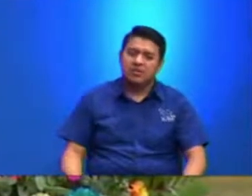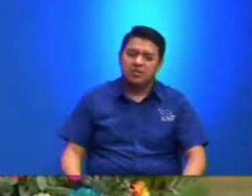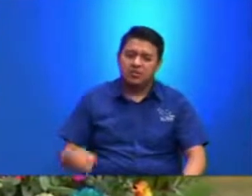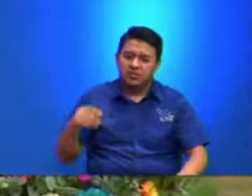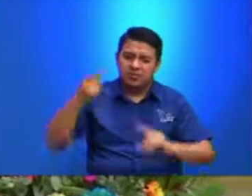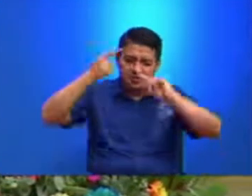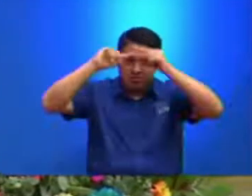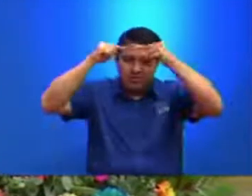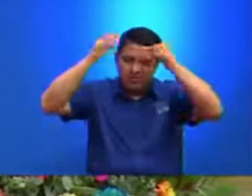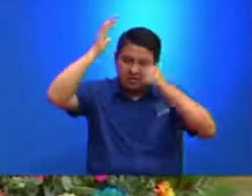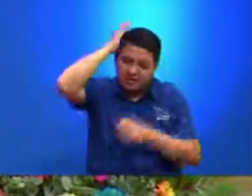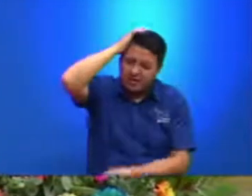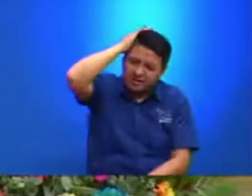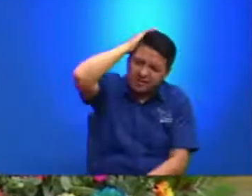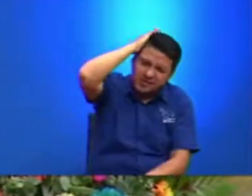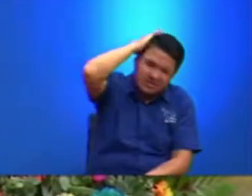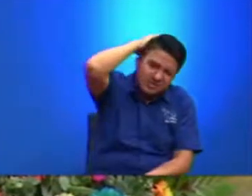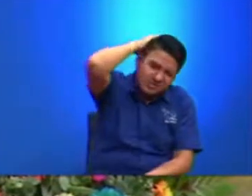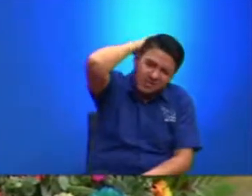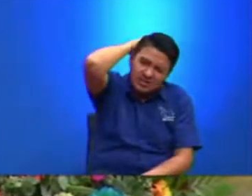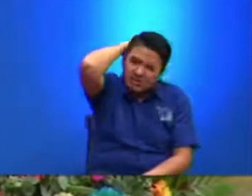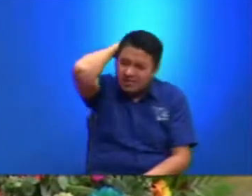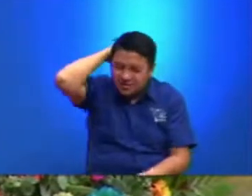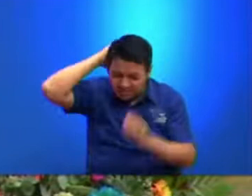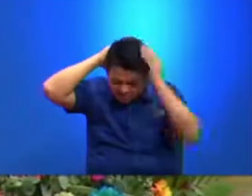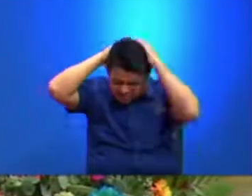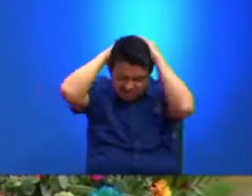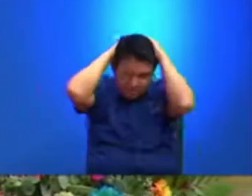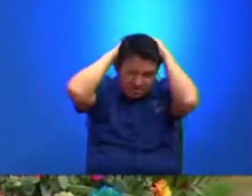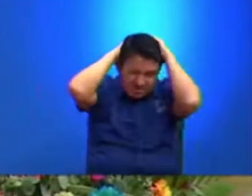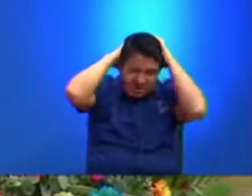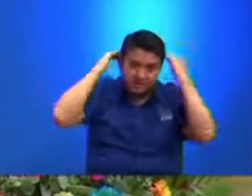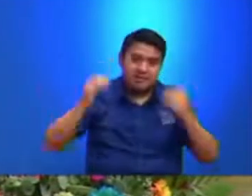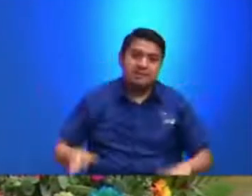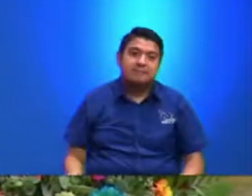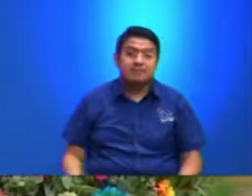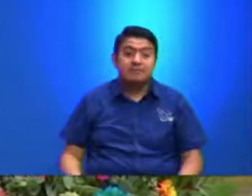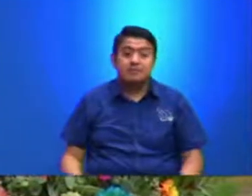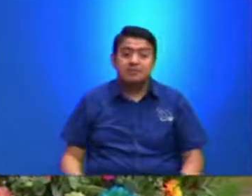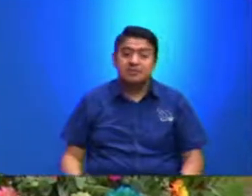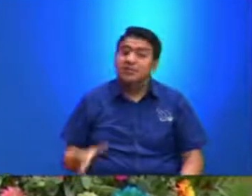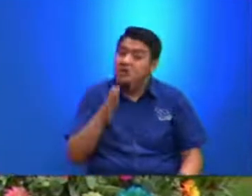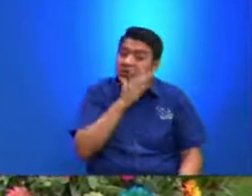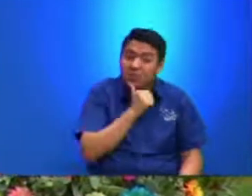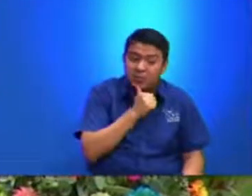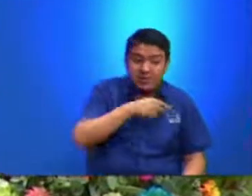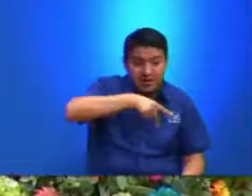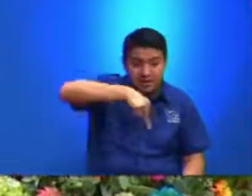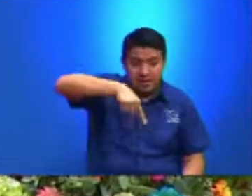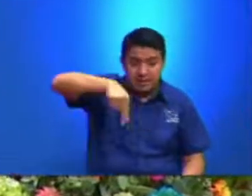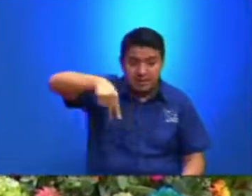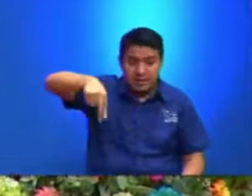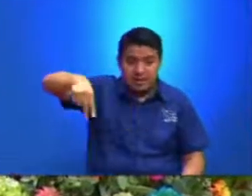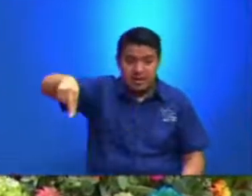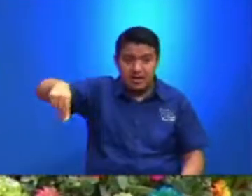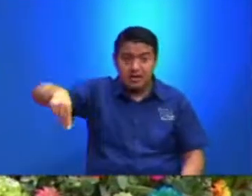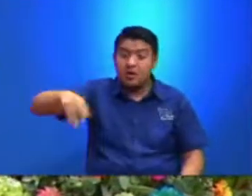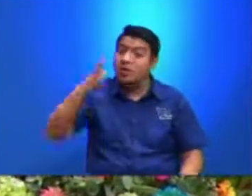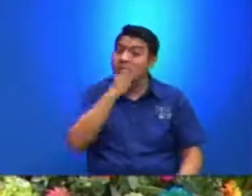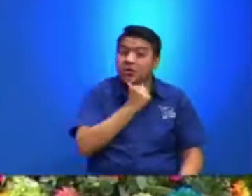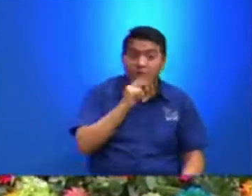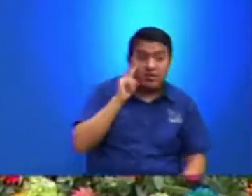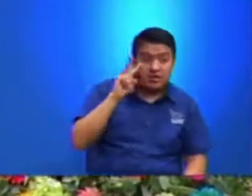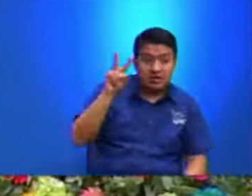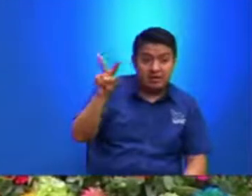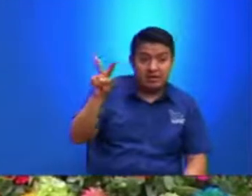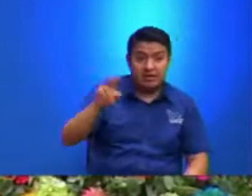cabeza, migrañas espantosas. Últimamente ya no podía caminar, estaba perdiendo la visión. Aquí está el